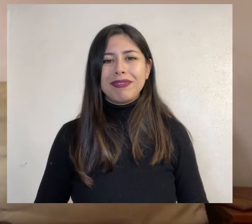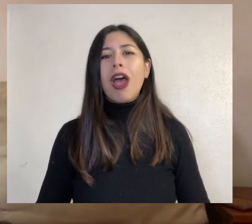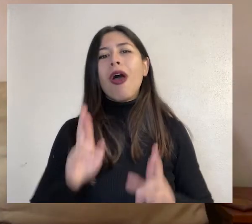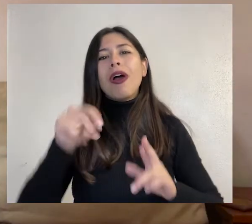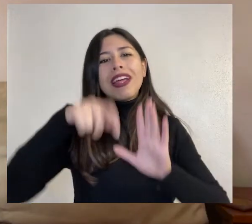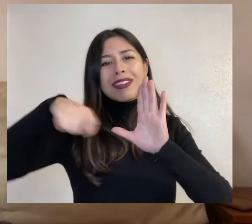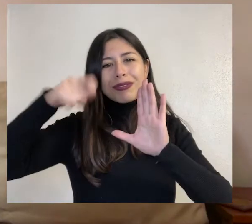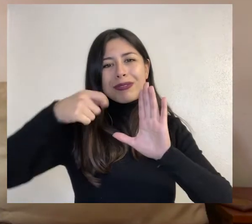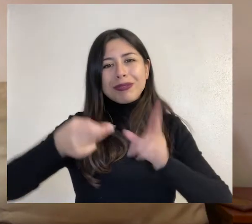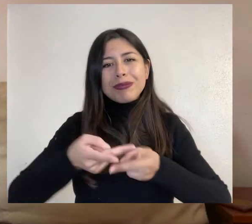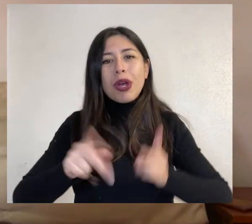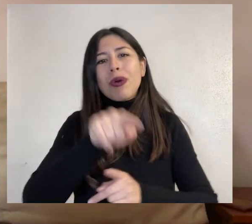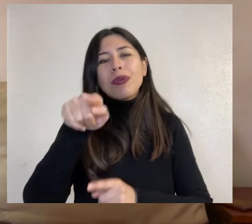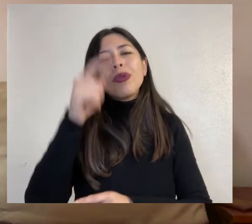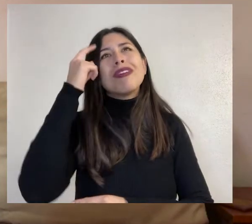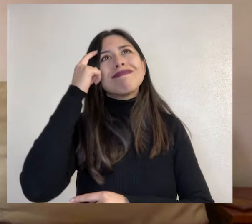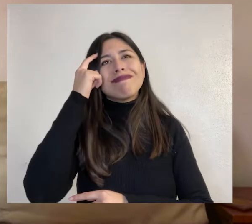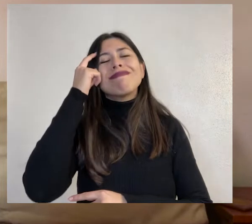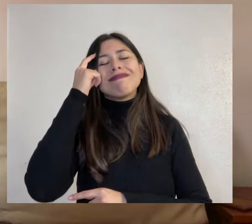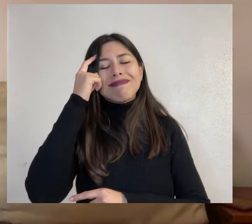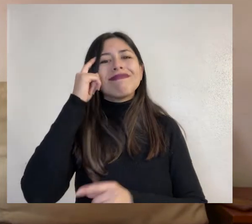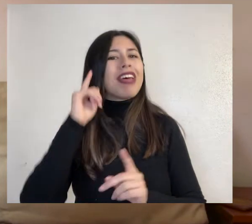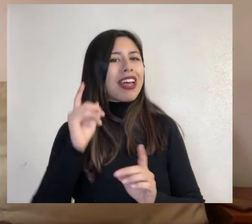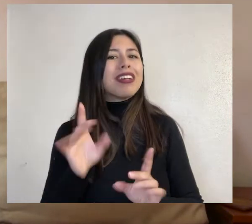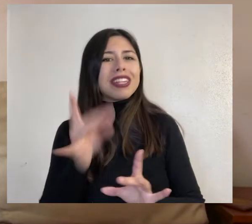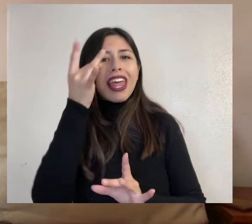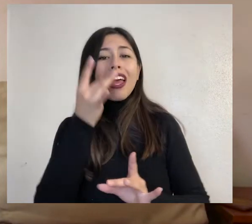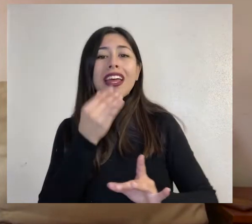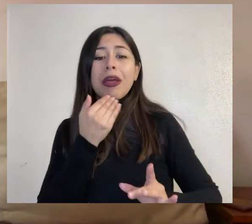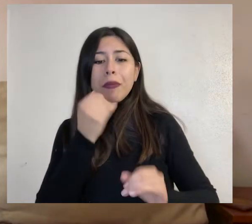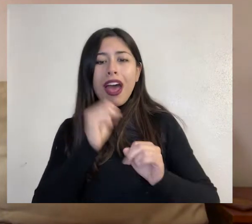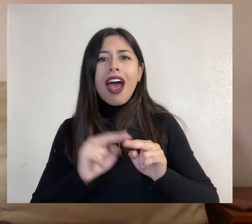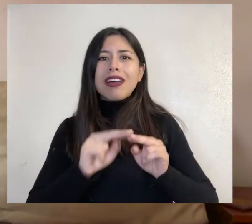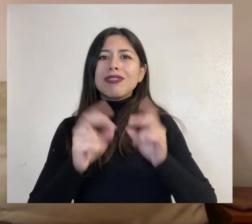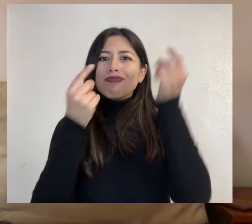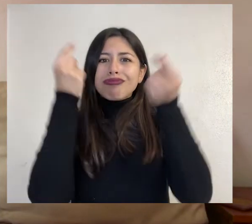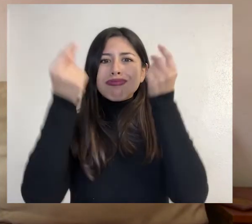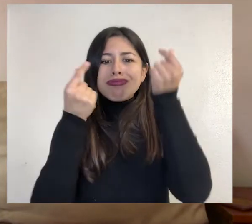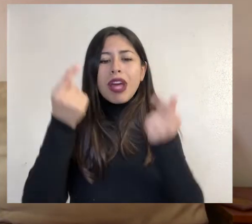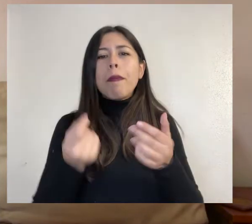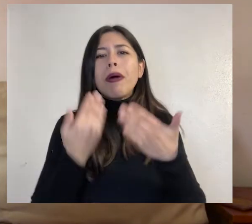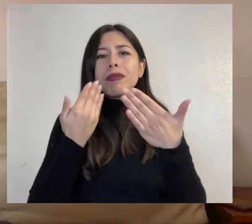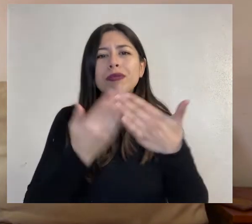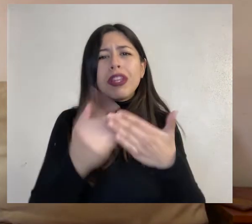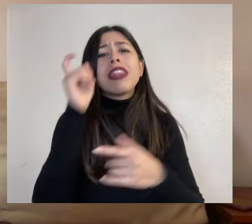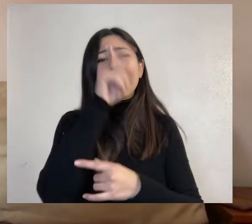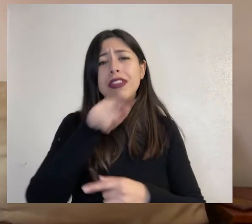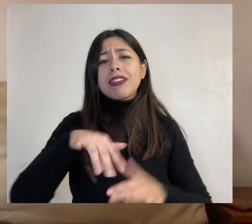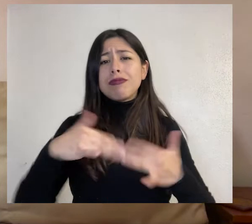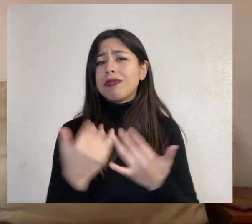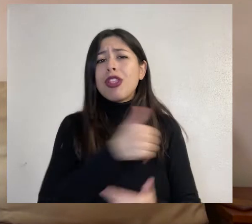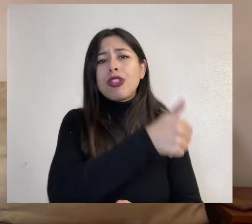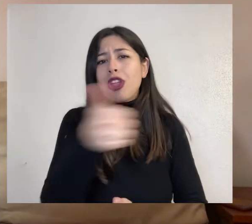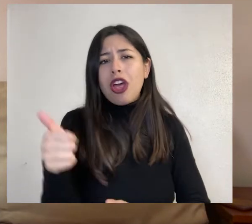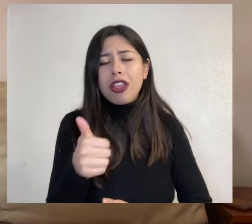Esperamos que lo que compartimos en este video te haga sentido y te entregue ideas para ir enfrentando estos momentos difíciles para todas las personas. Creemos